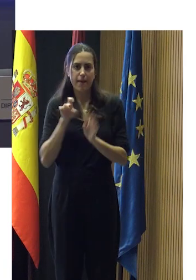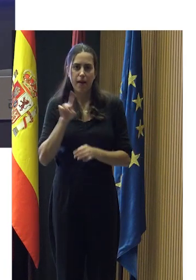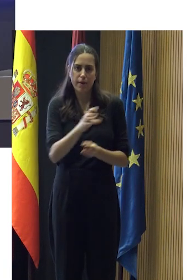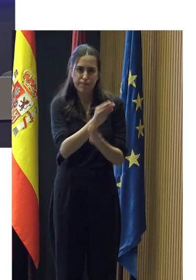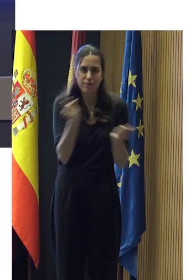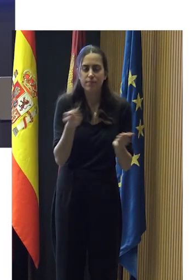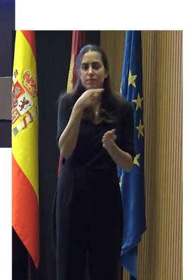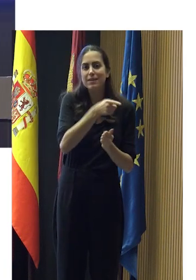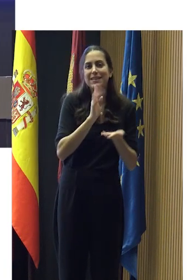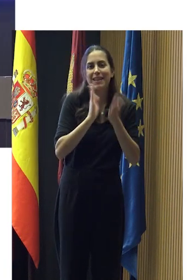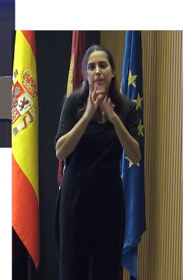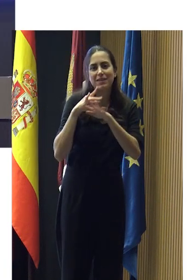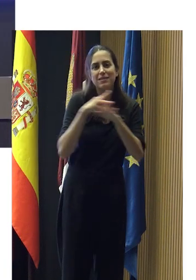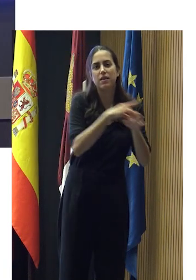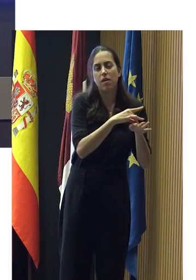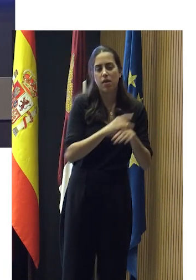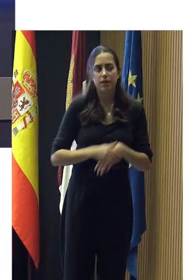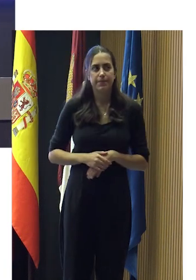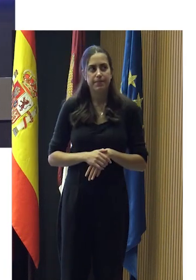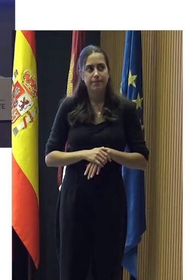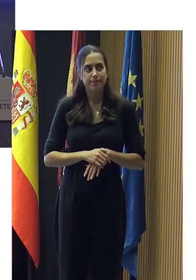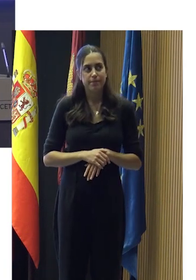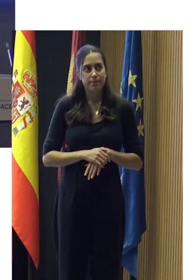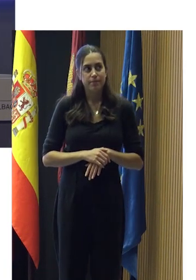terapias dirigidas. Otro subtipo